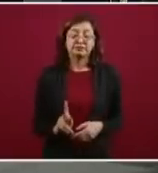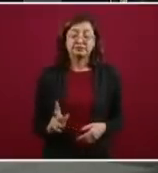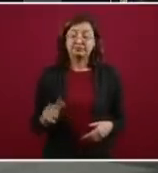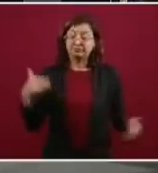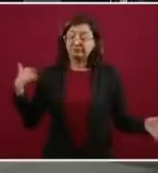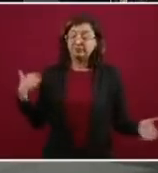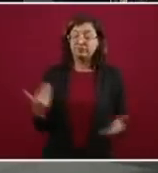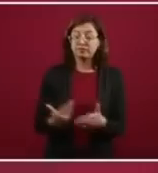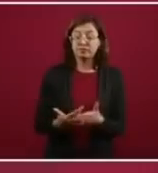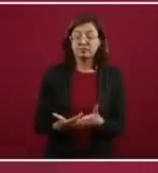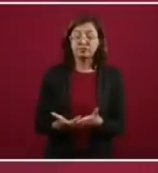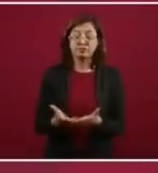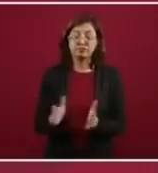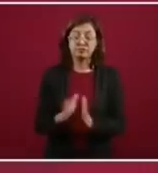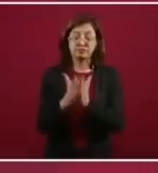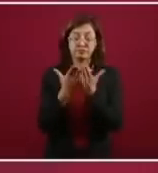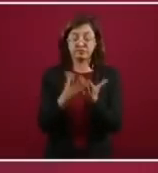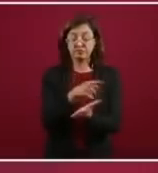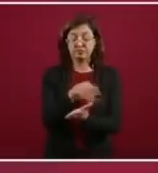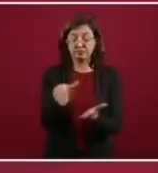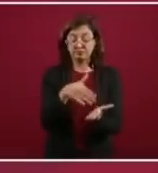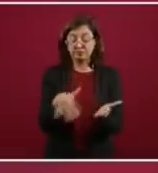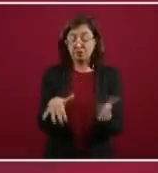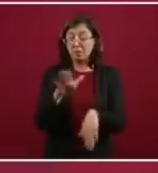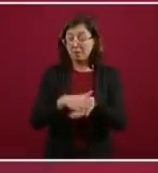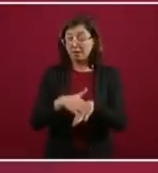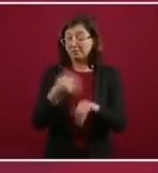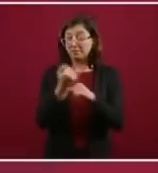pero ya eso les queda a ustedes.